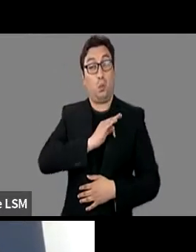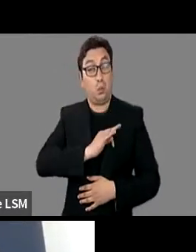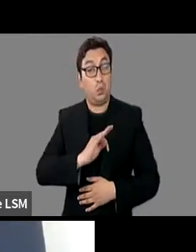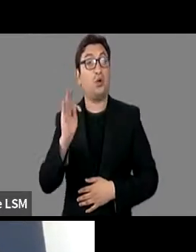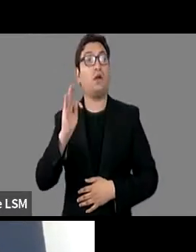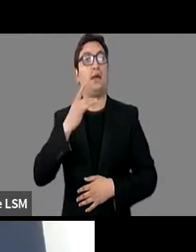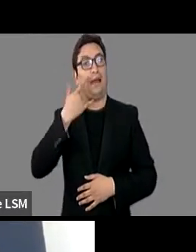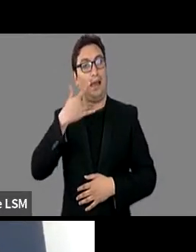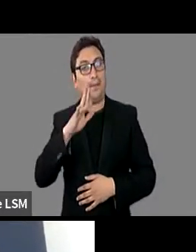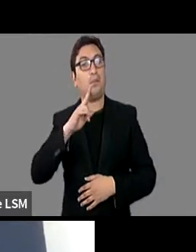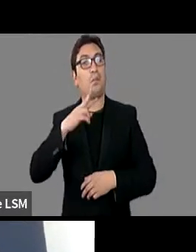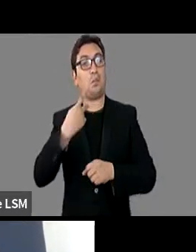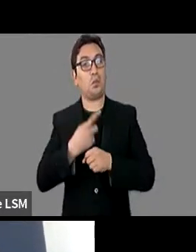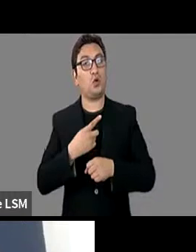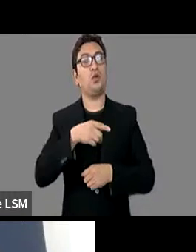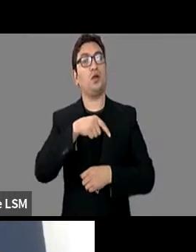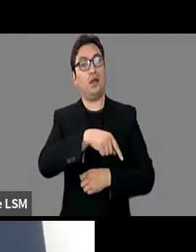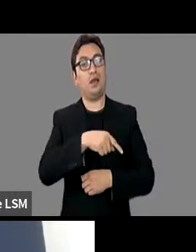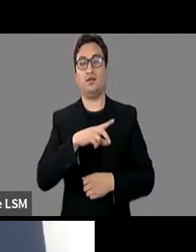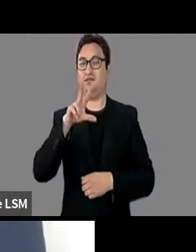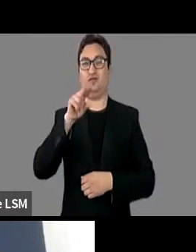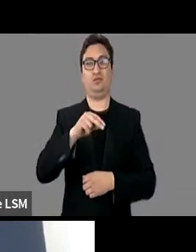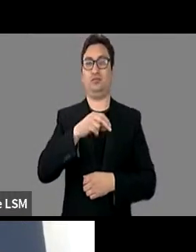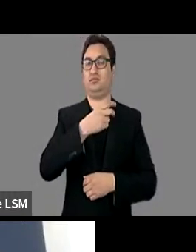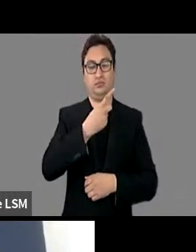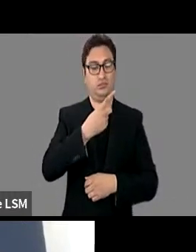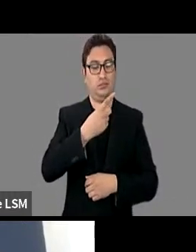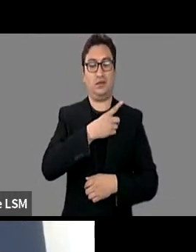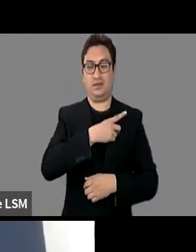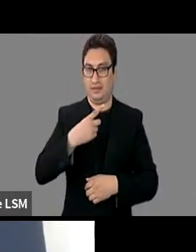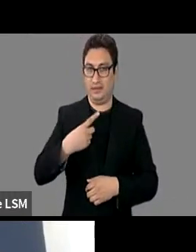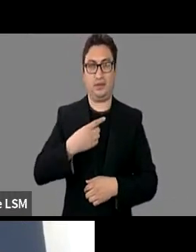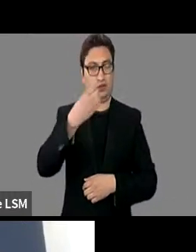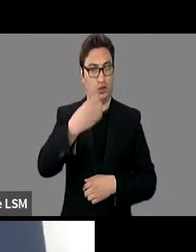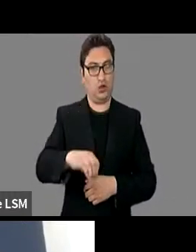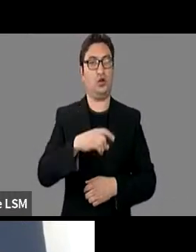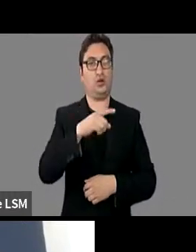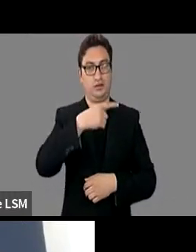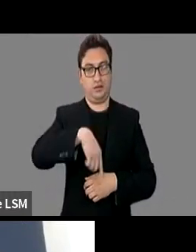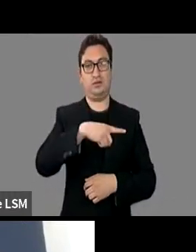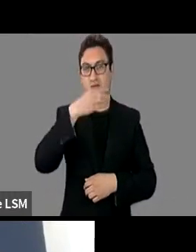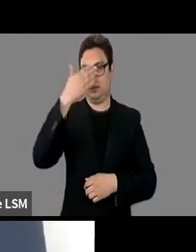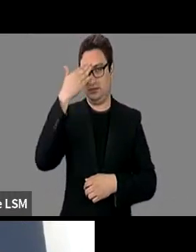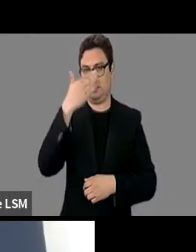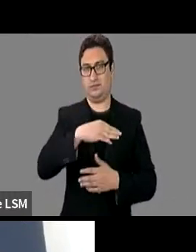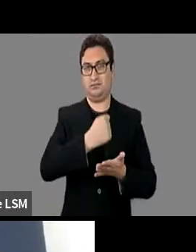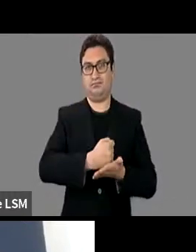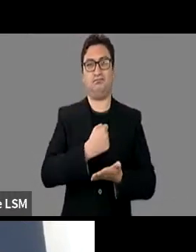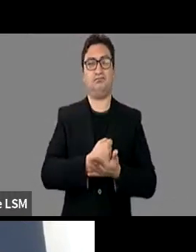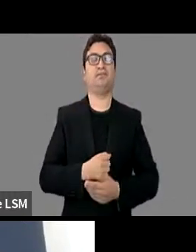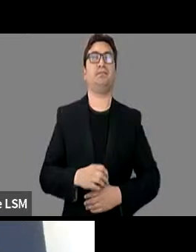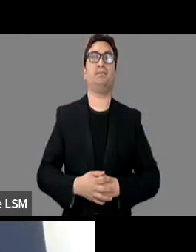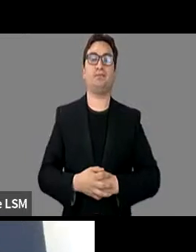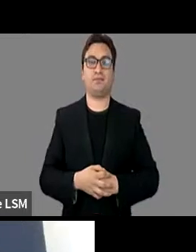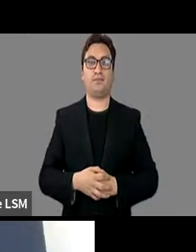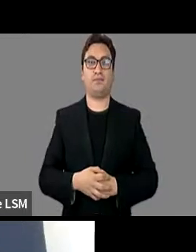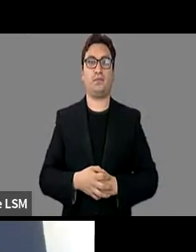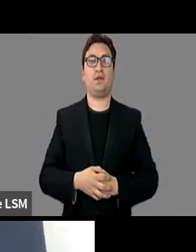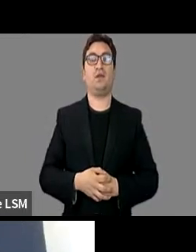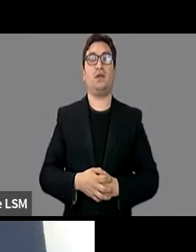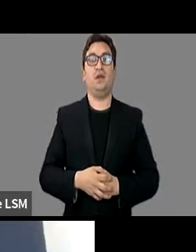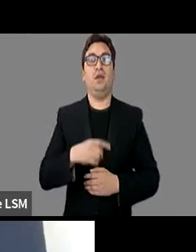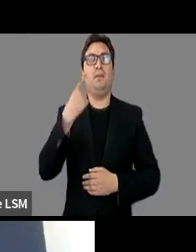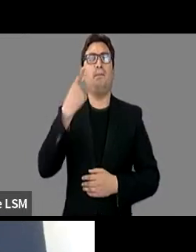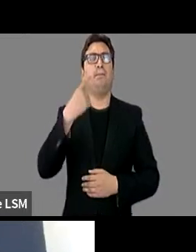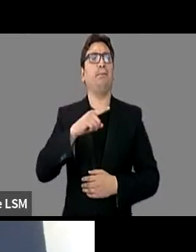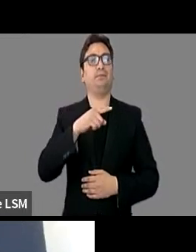o el juzgador, ¿no? Que se tienen que implementar de manera obligatoria para garantizar el acceso a